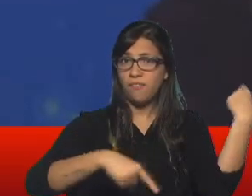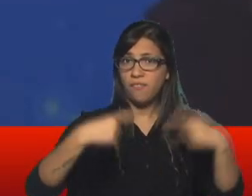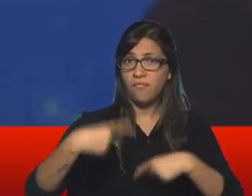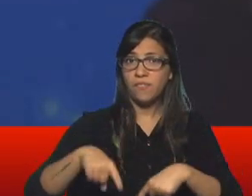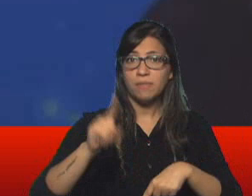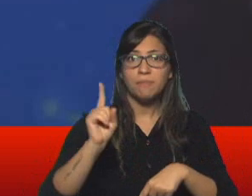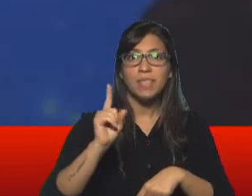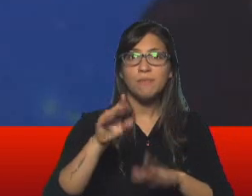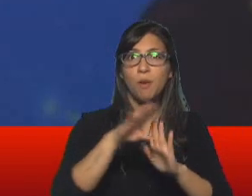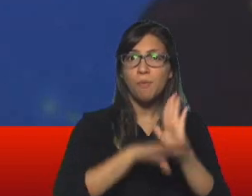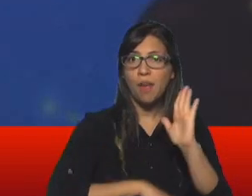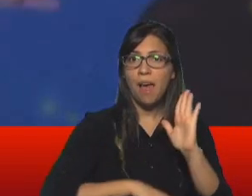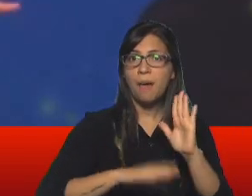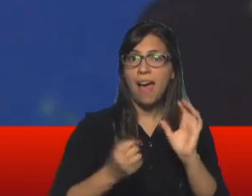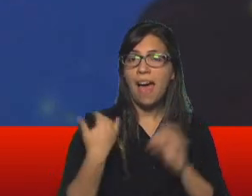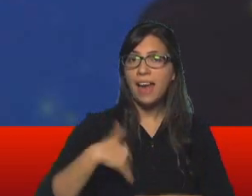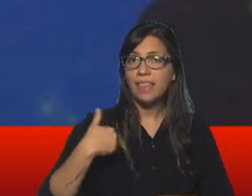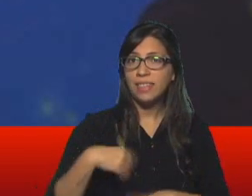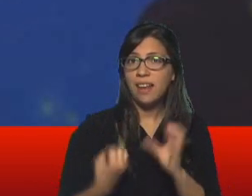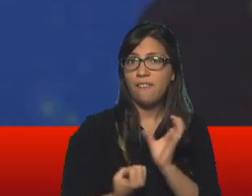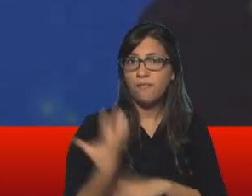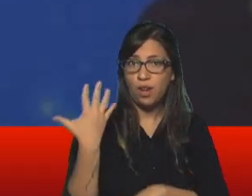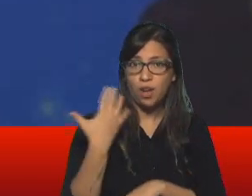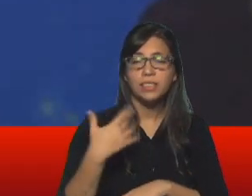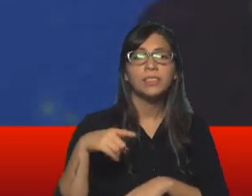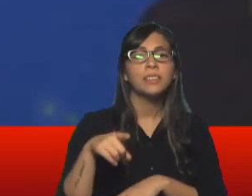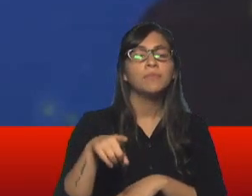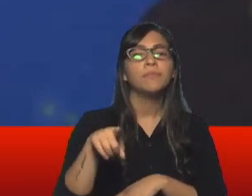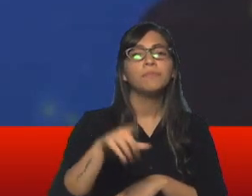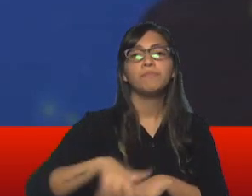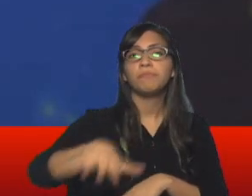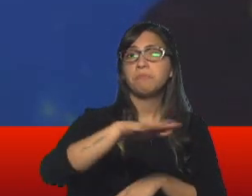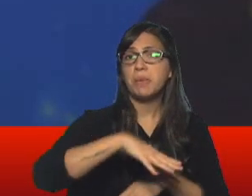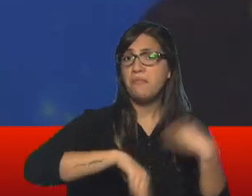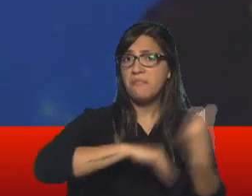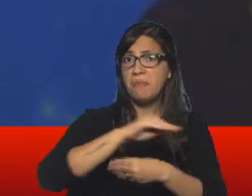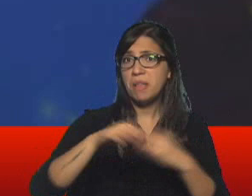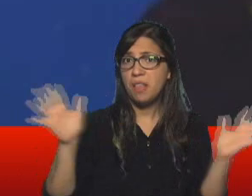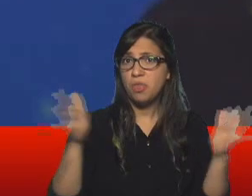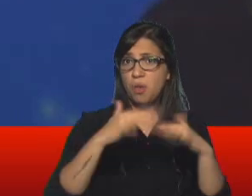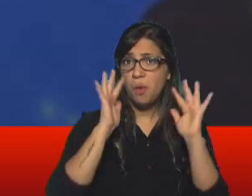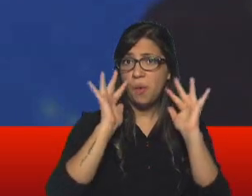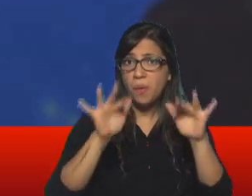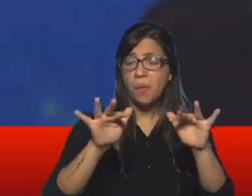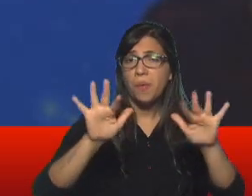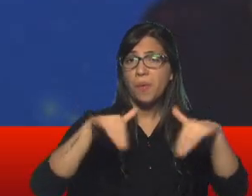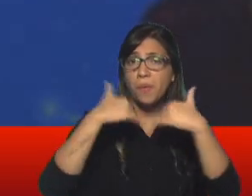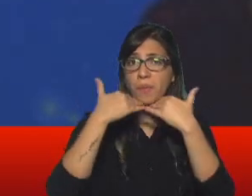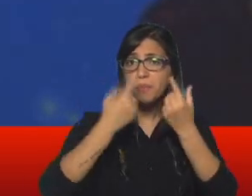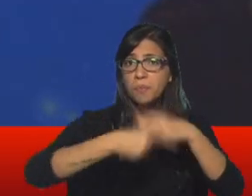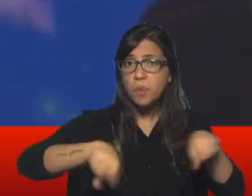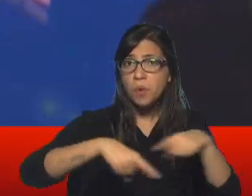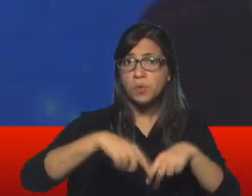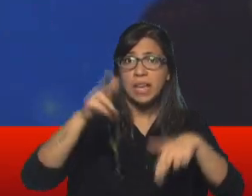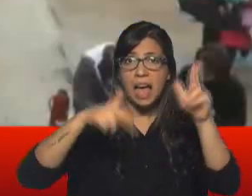Argentina Florece, presentando estos especiales que no solo son para toda la familia espectáculos de música y